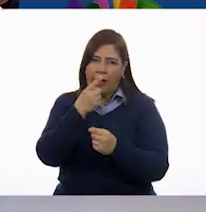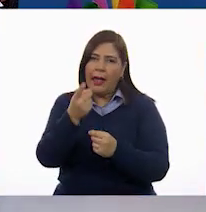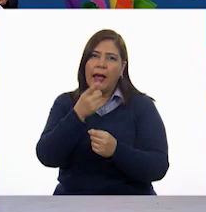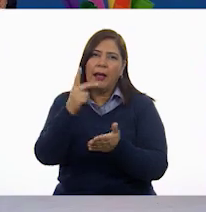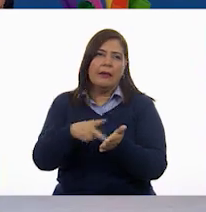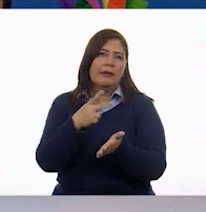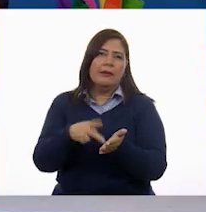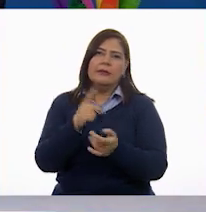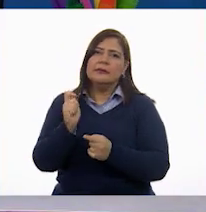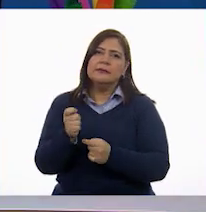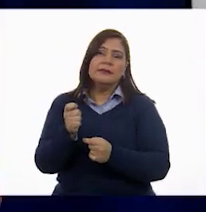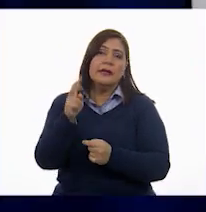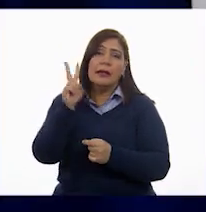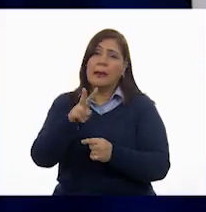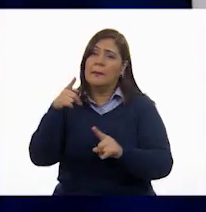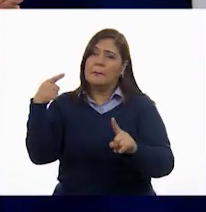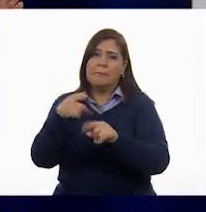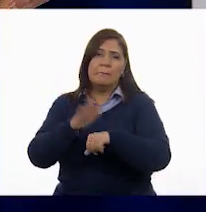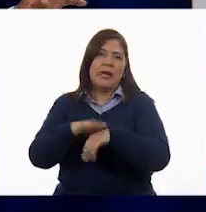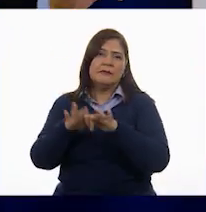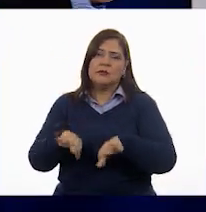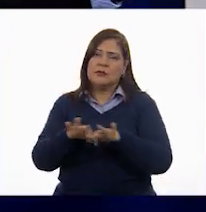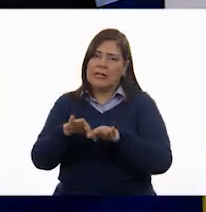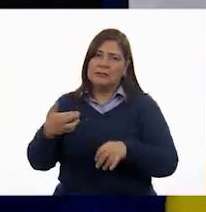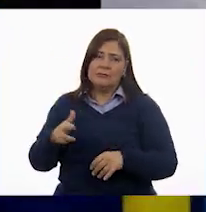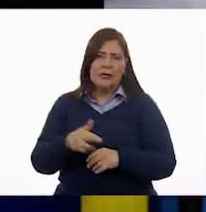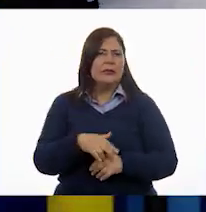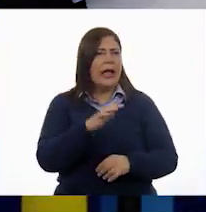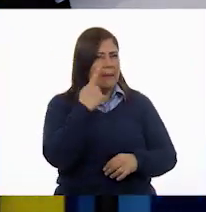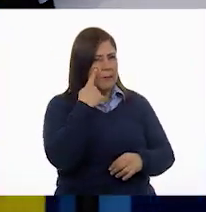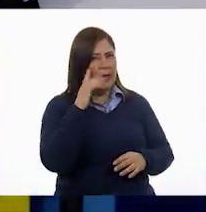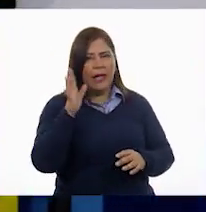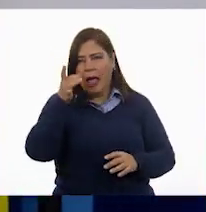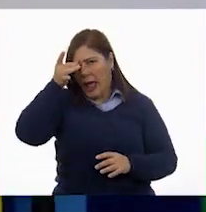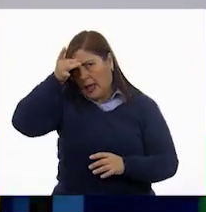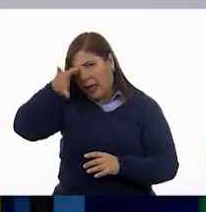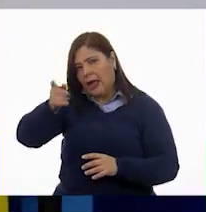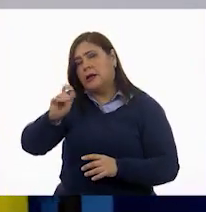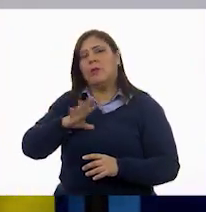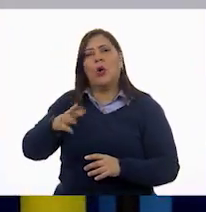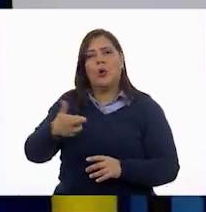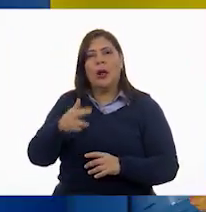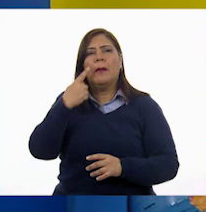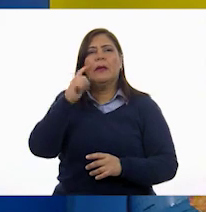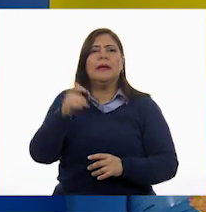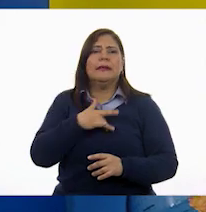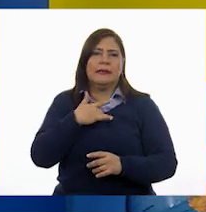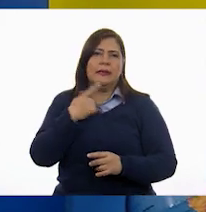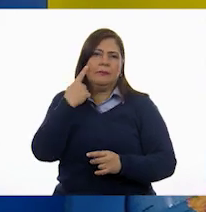y los ríos muy en especial. Entonces, ya vimos los ríos. Vamos a ver el tema de los lagos.